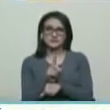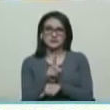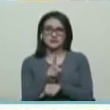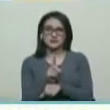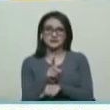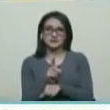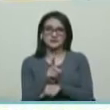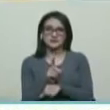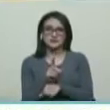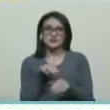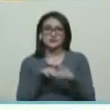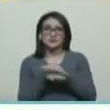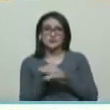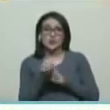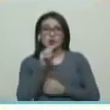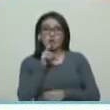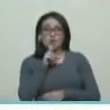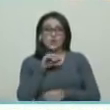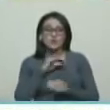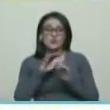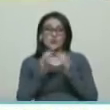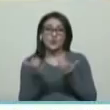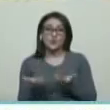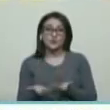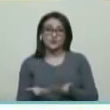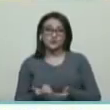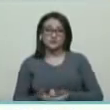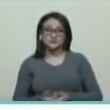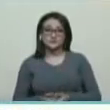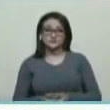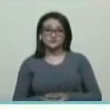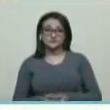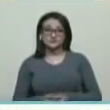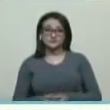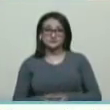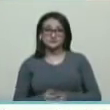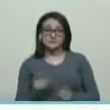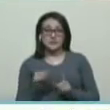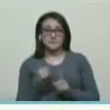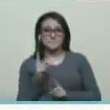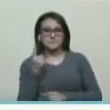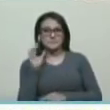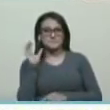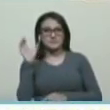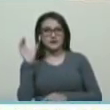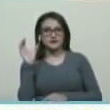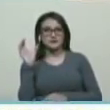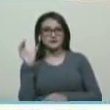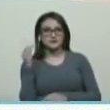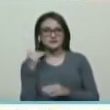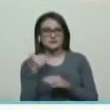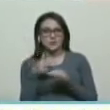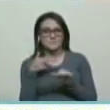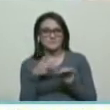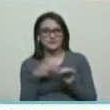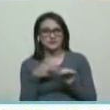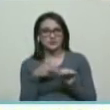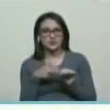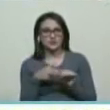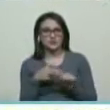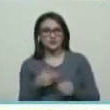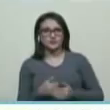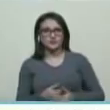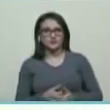las principales reservas de oro del mundo. Nosotros aspiramos a ser el primer país, como lo somos en el petróleo,